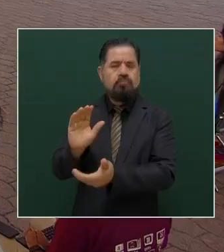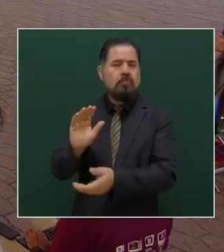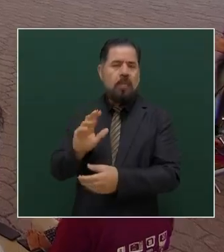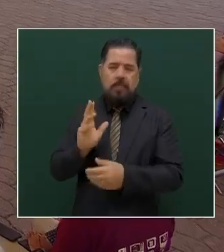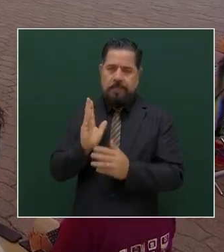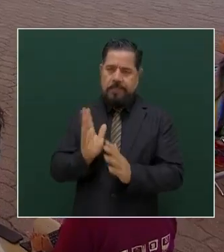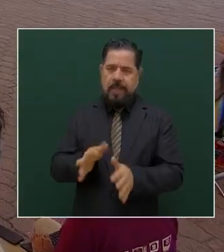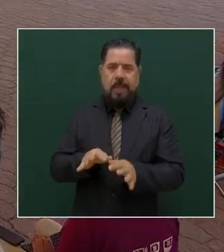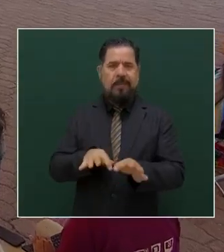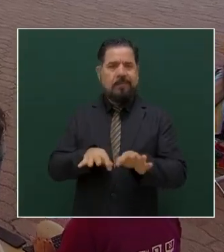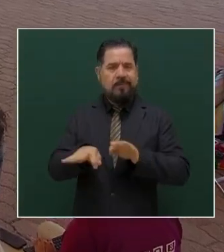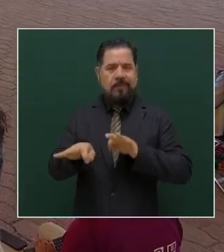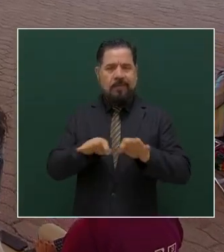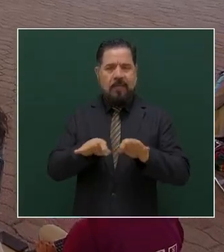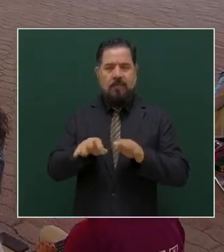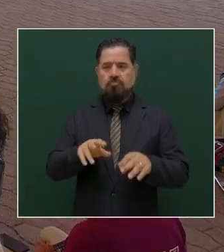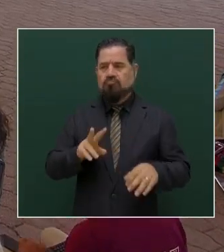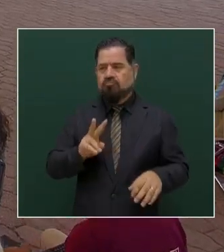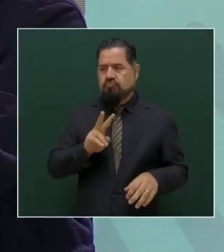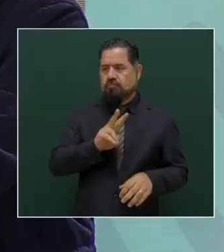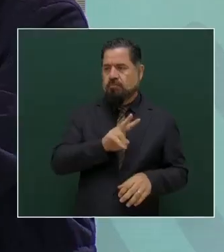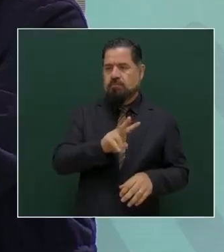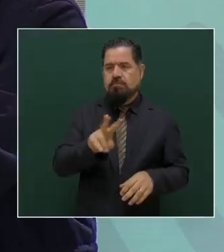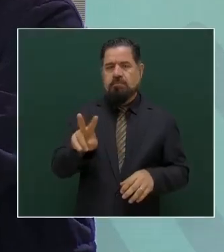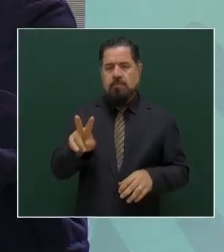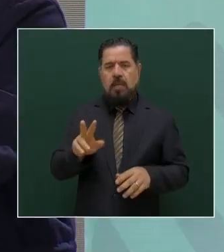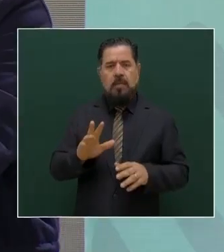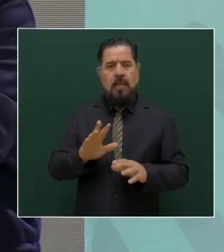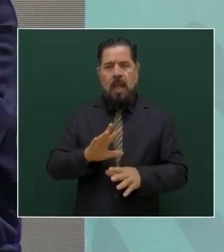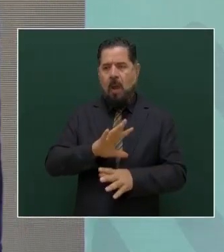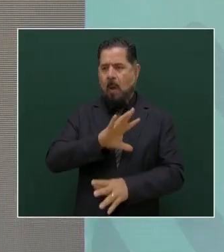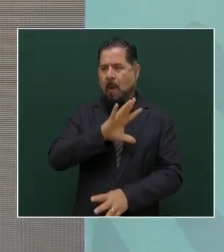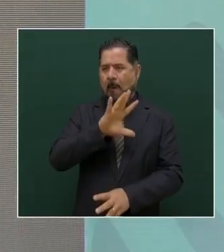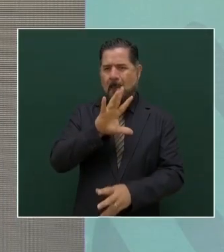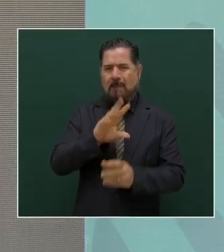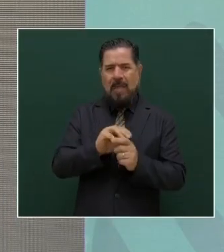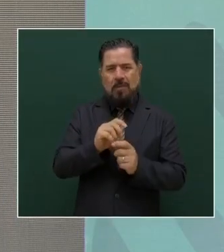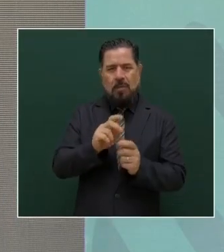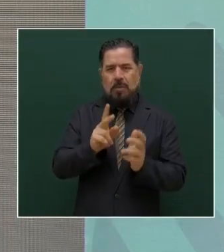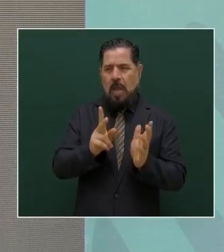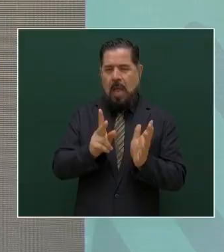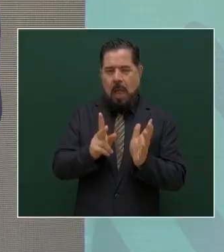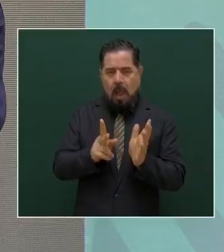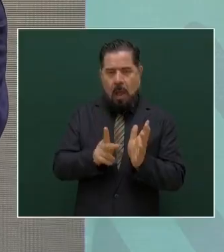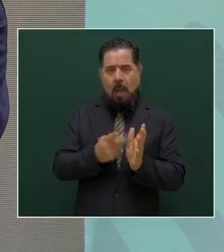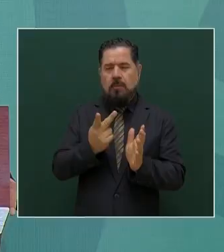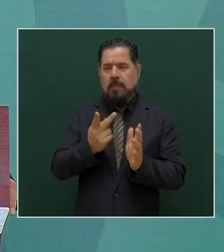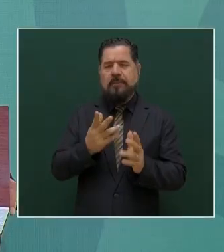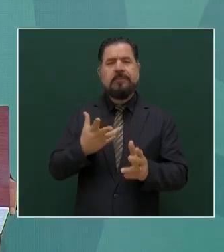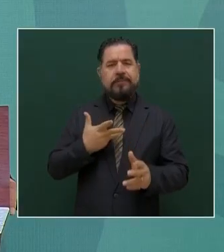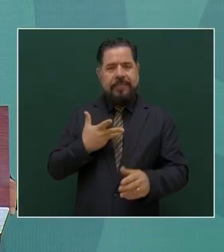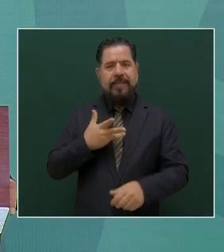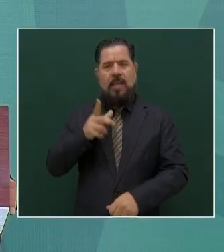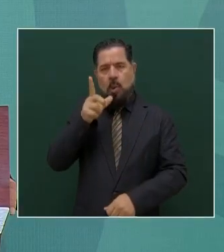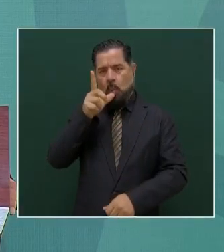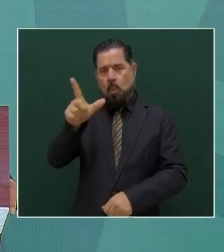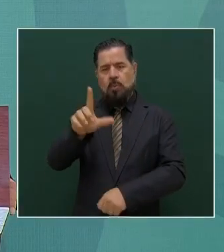está restableciendo por entero, por completo, el servicio de energía eléctrica,